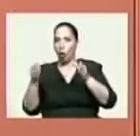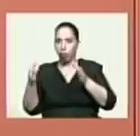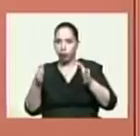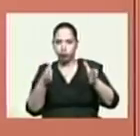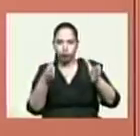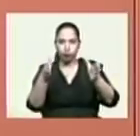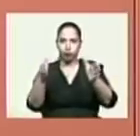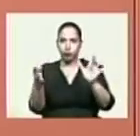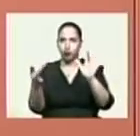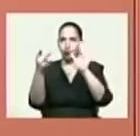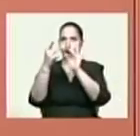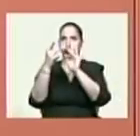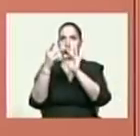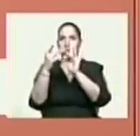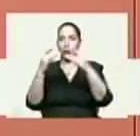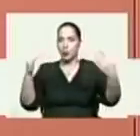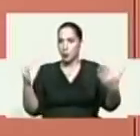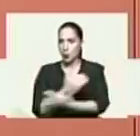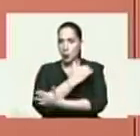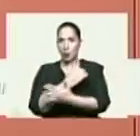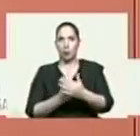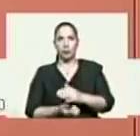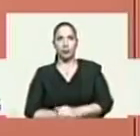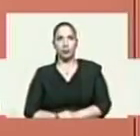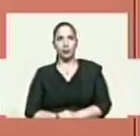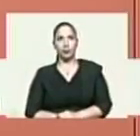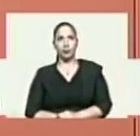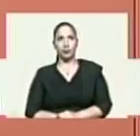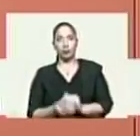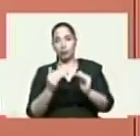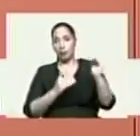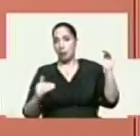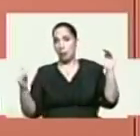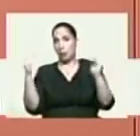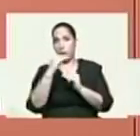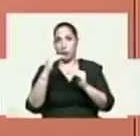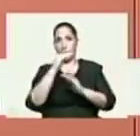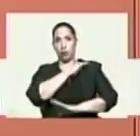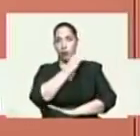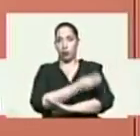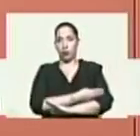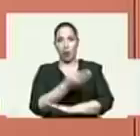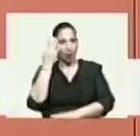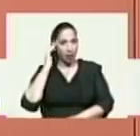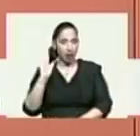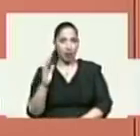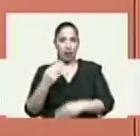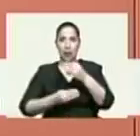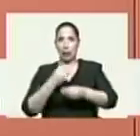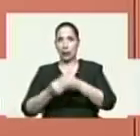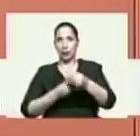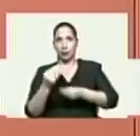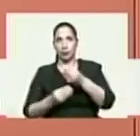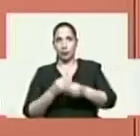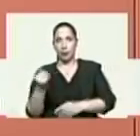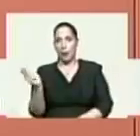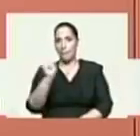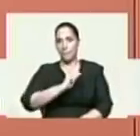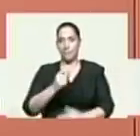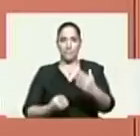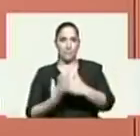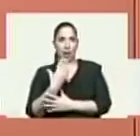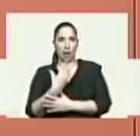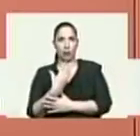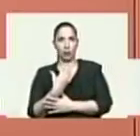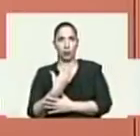a el golpe que en su mayor intensidad intentó perpetrarse el mes de mayo del